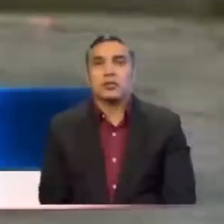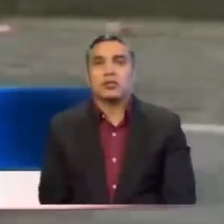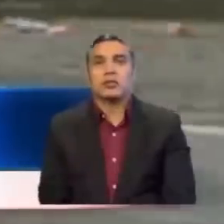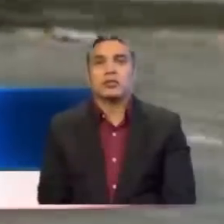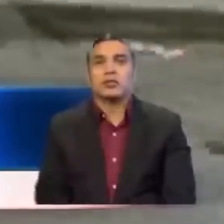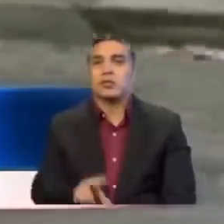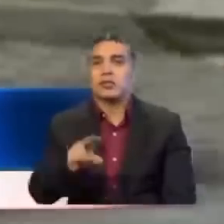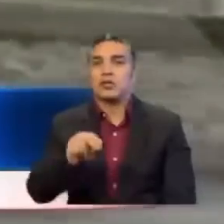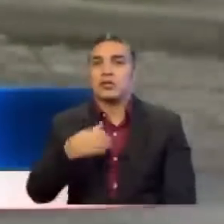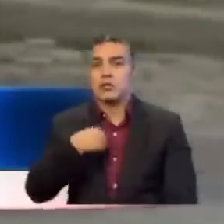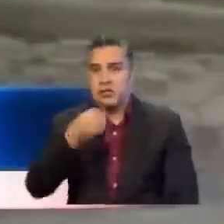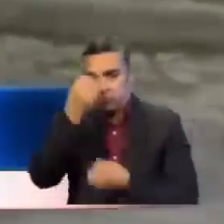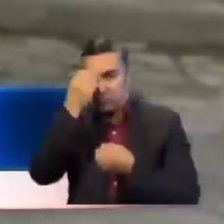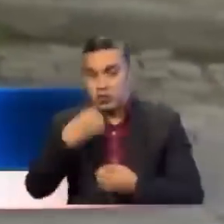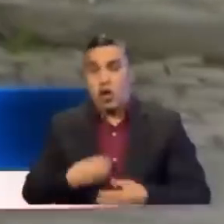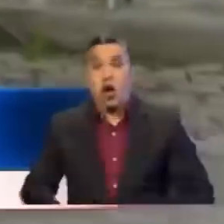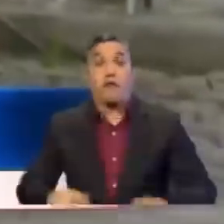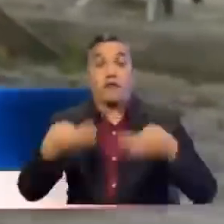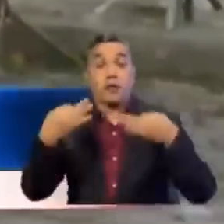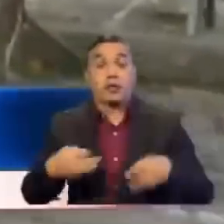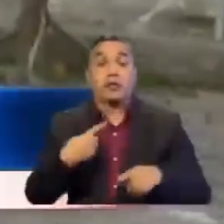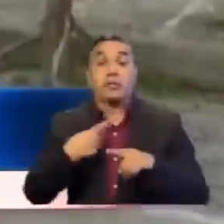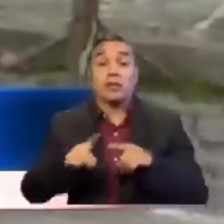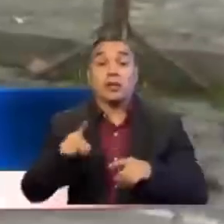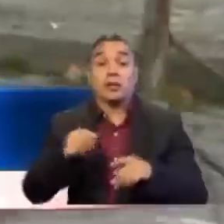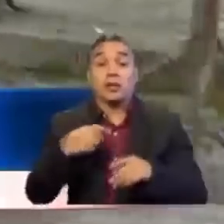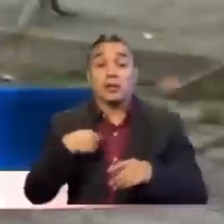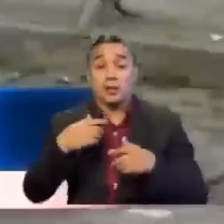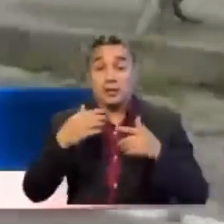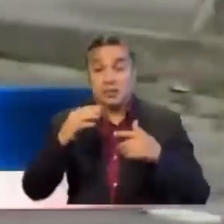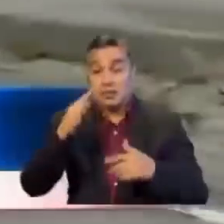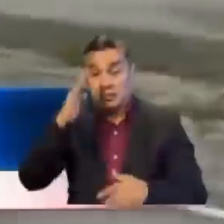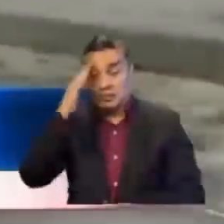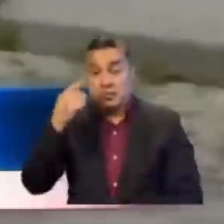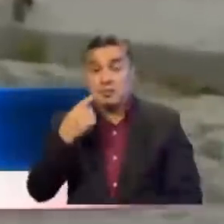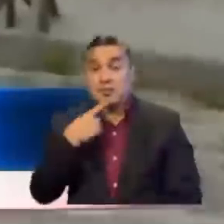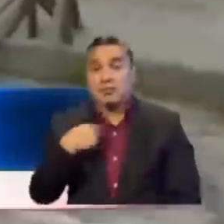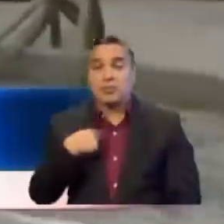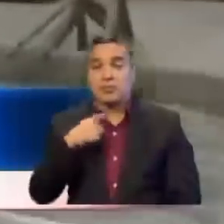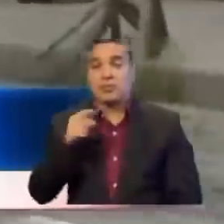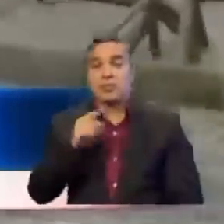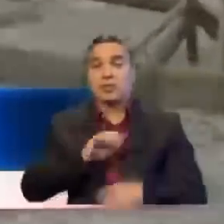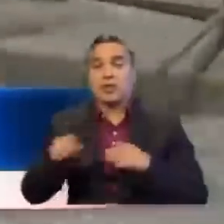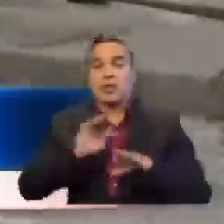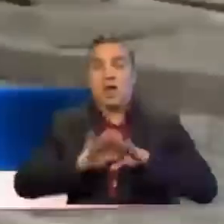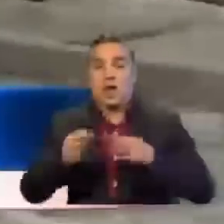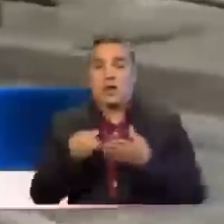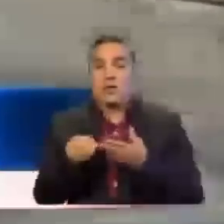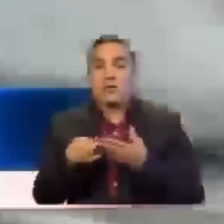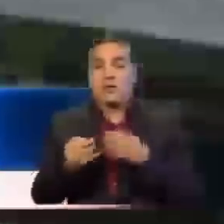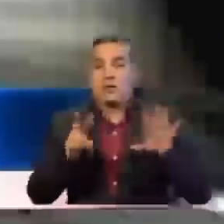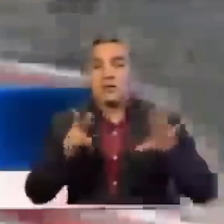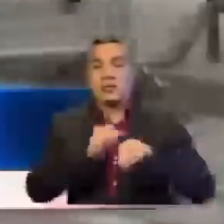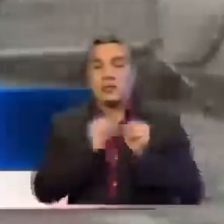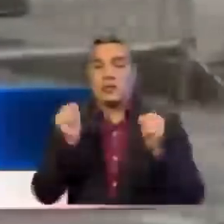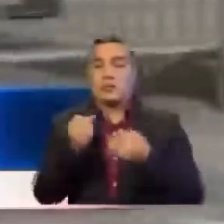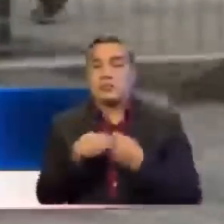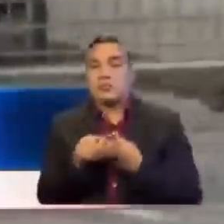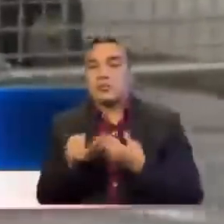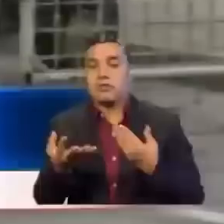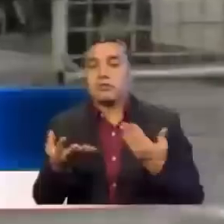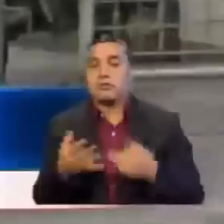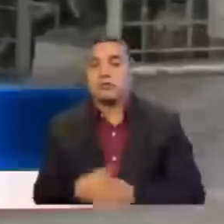una información, un vocero oficial. Sin embargo, los señores guías nos decían que hubo un conteo ya a las 7 de la mañana y